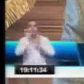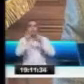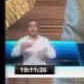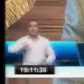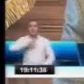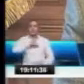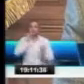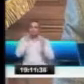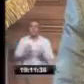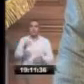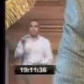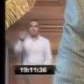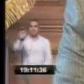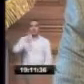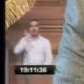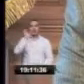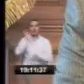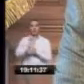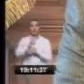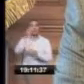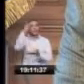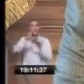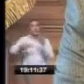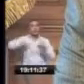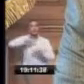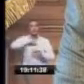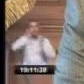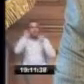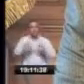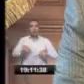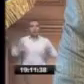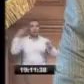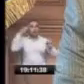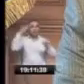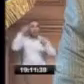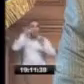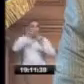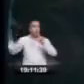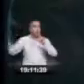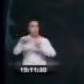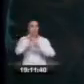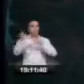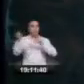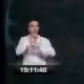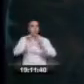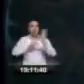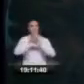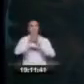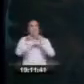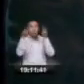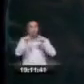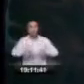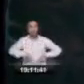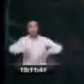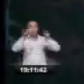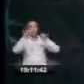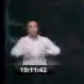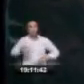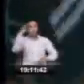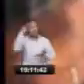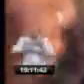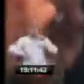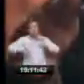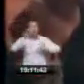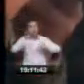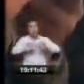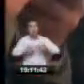esos importantes recursos para poder alcanzar nuestros objetivos de desarrollo. De hecho, se firmó un convenio para la construcción,